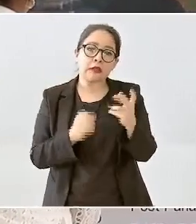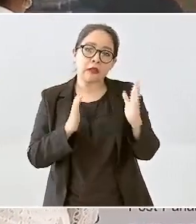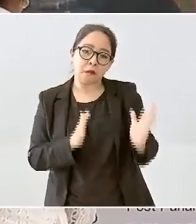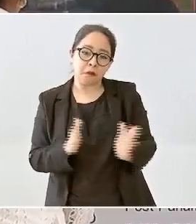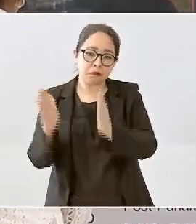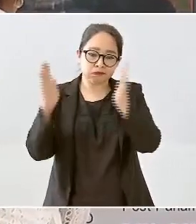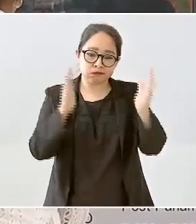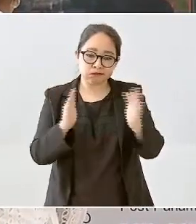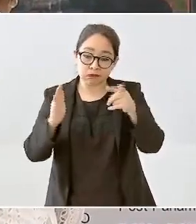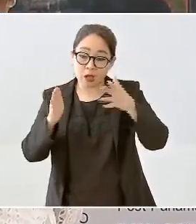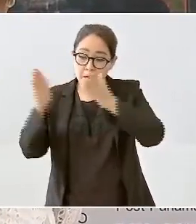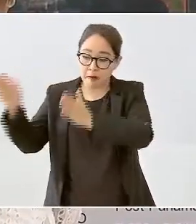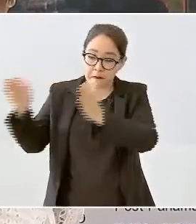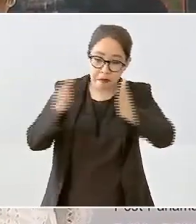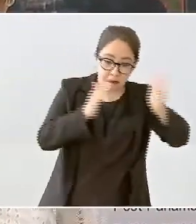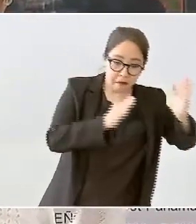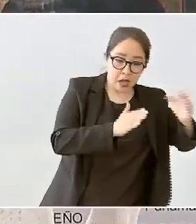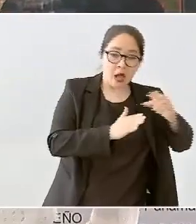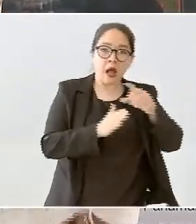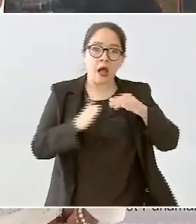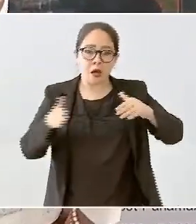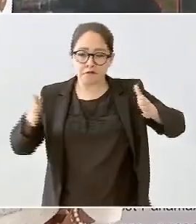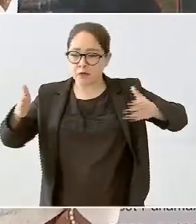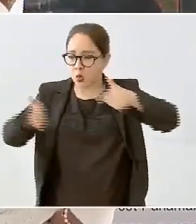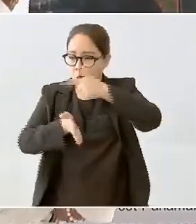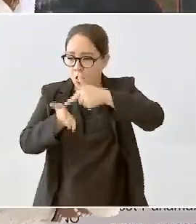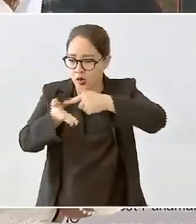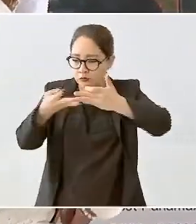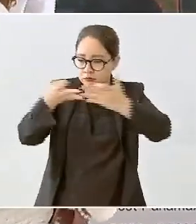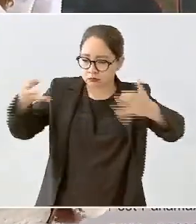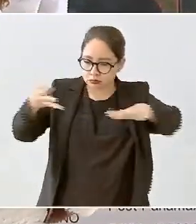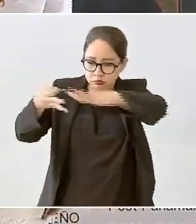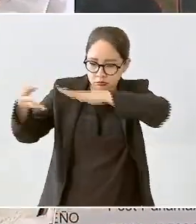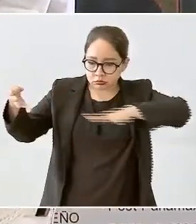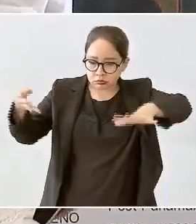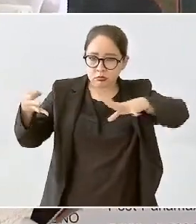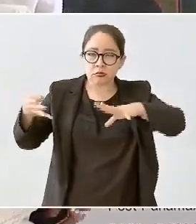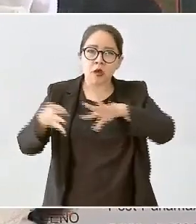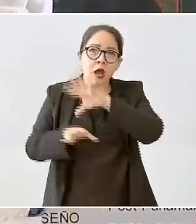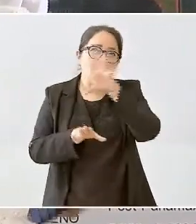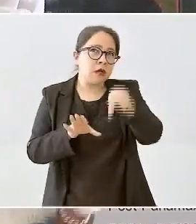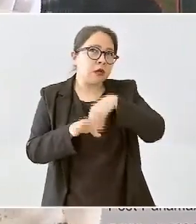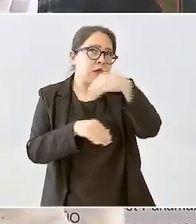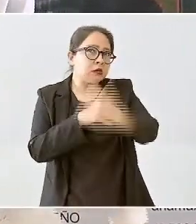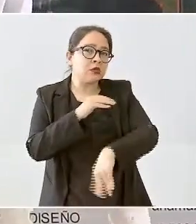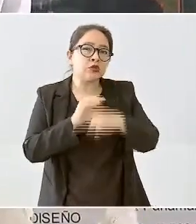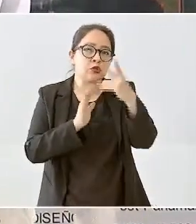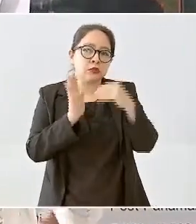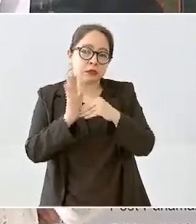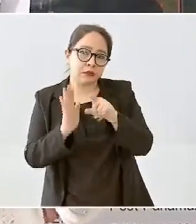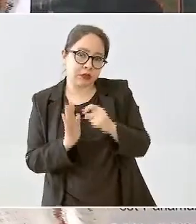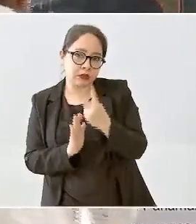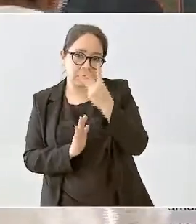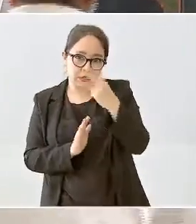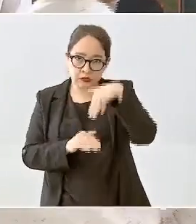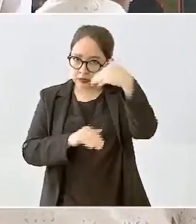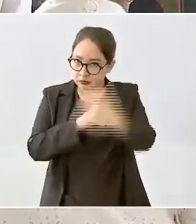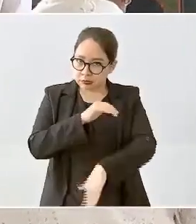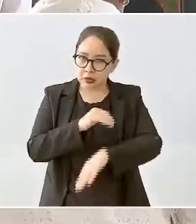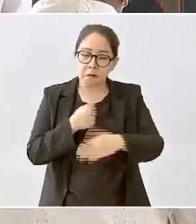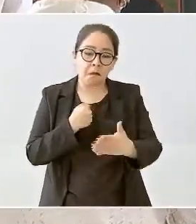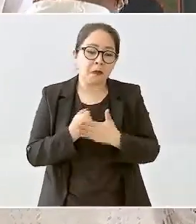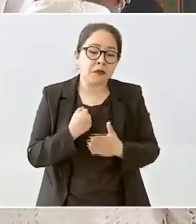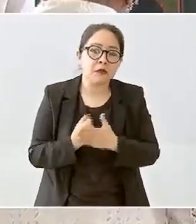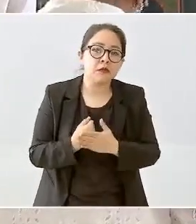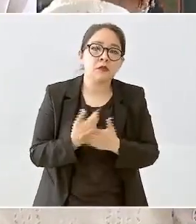contenedores en esta zona. La terminal estamos previendo que esté completa para finales del 2023 y que entre en operaciones